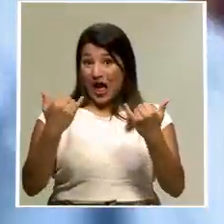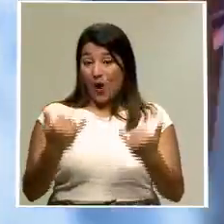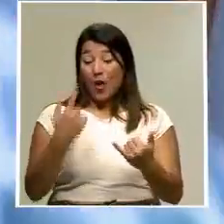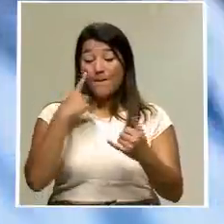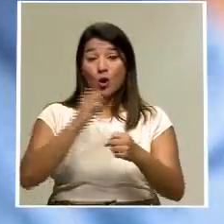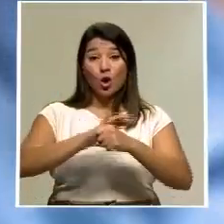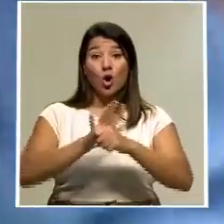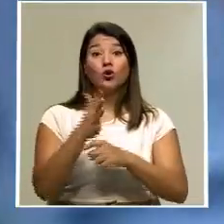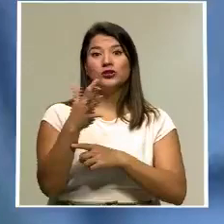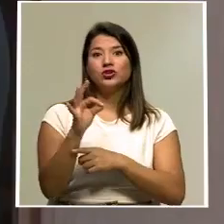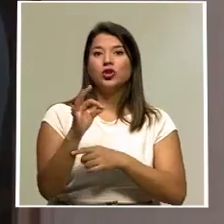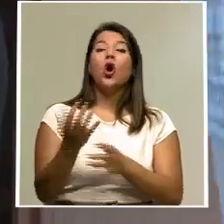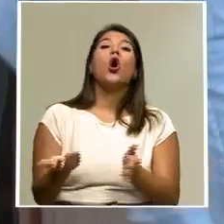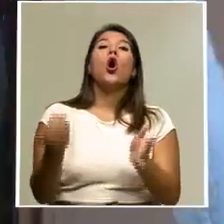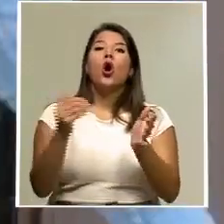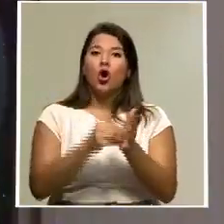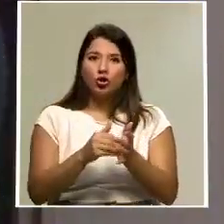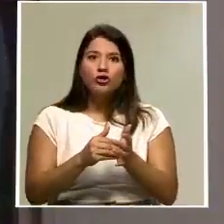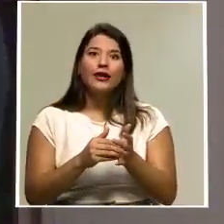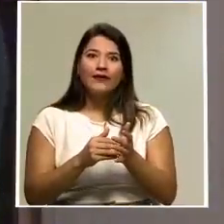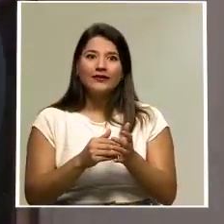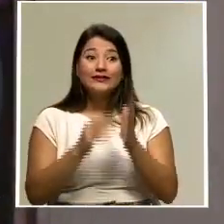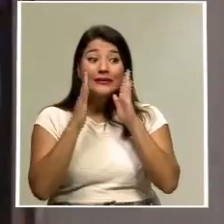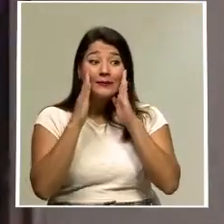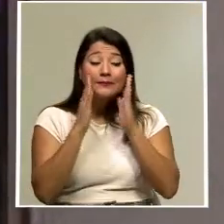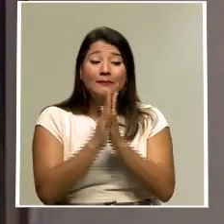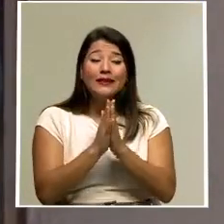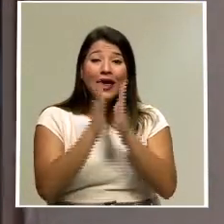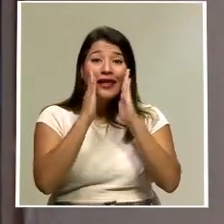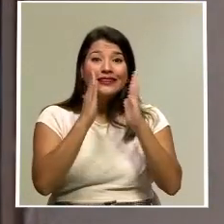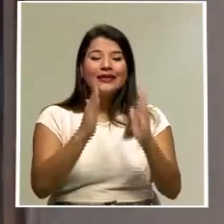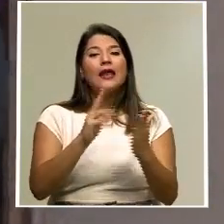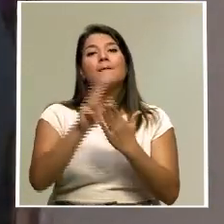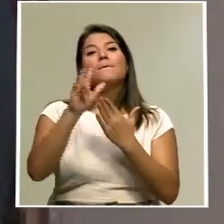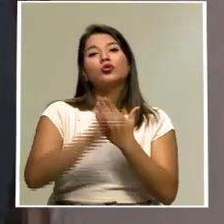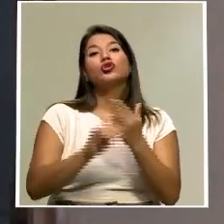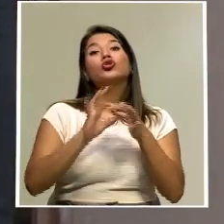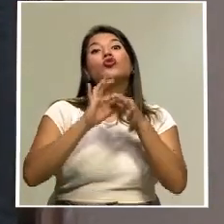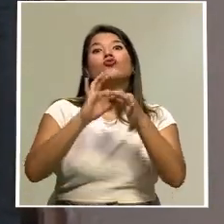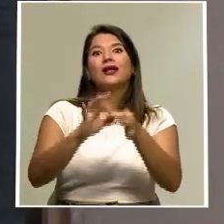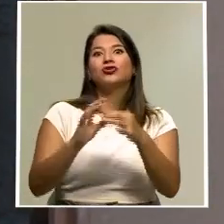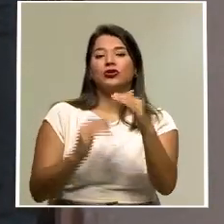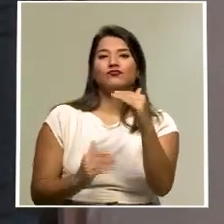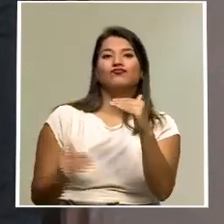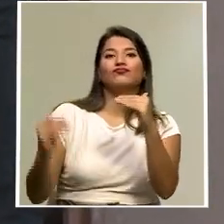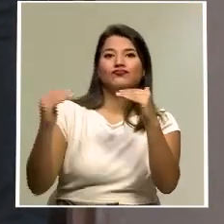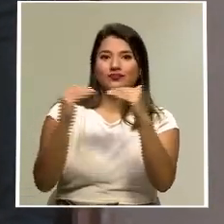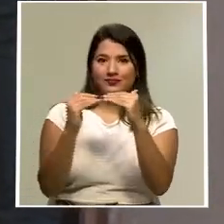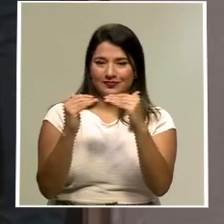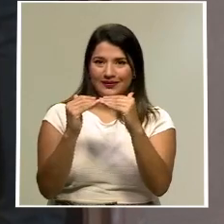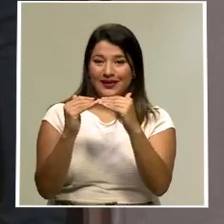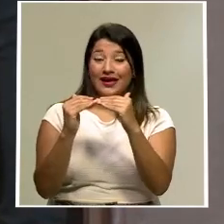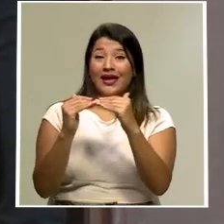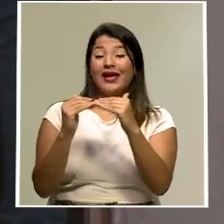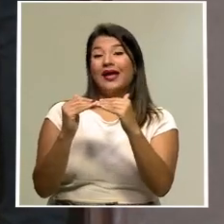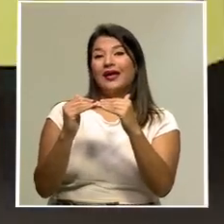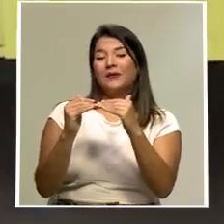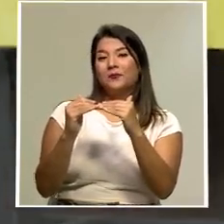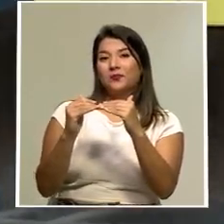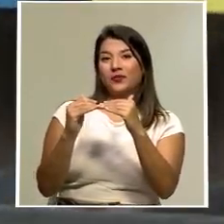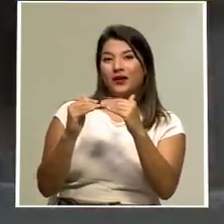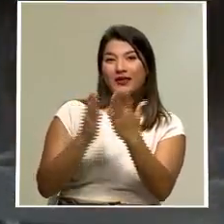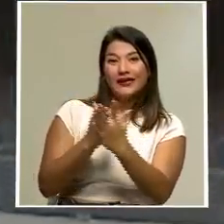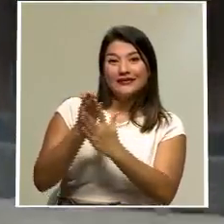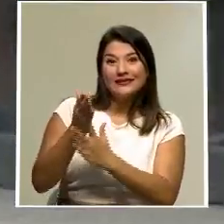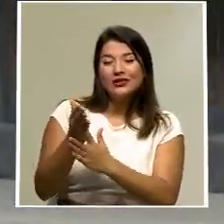la palestra el proyecto de alfabetización digital, el cual pretende recortar las brechas digitales que hay en el país y que, según